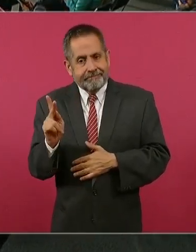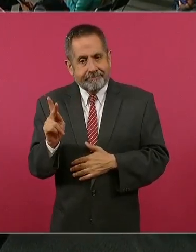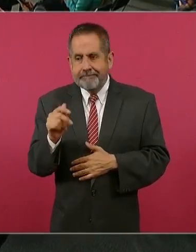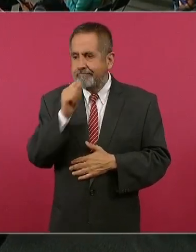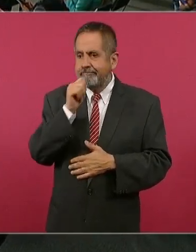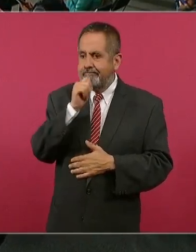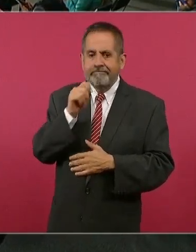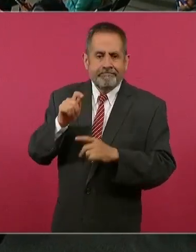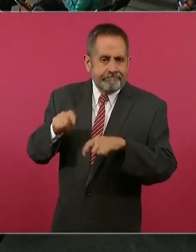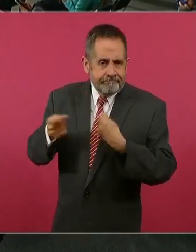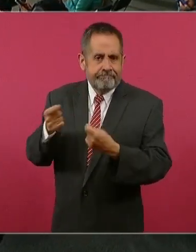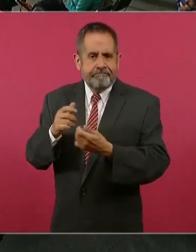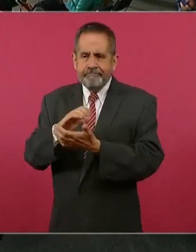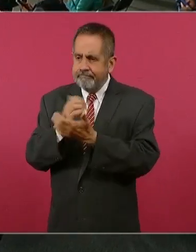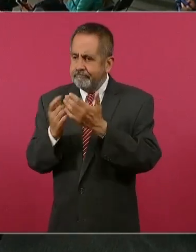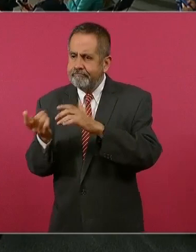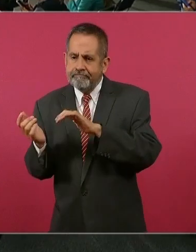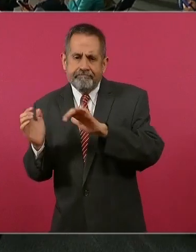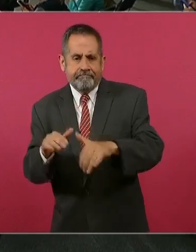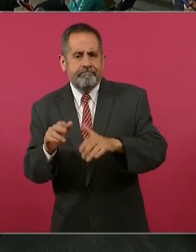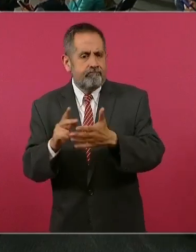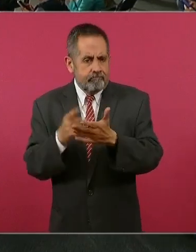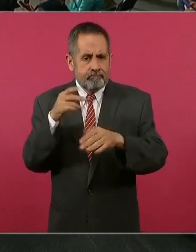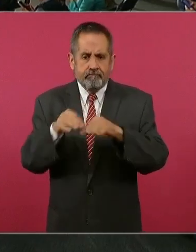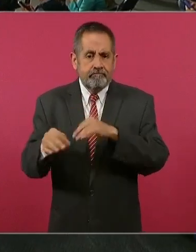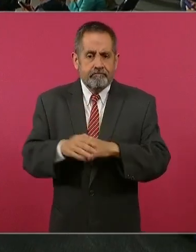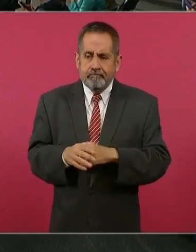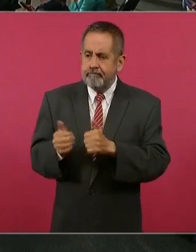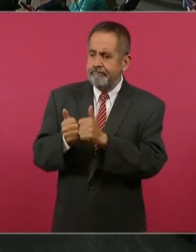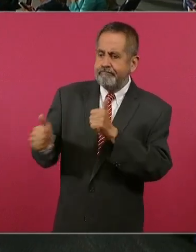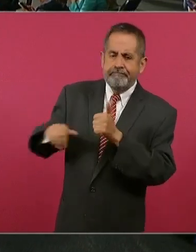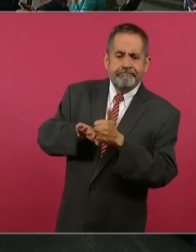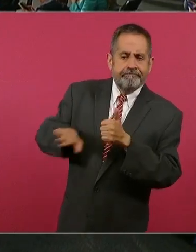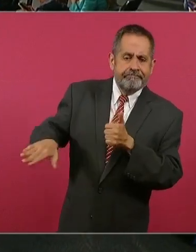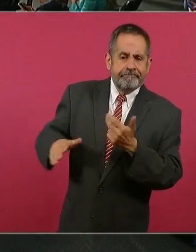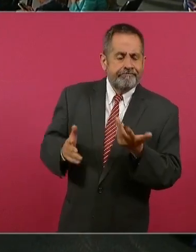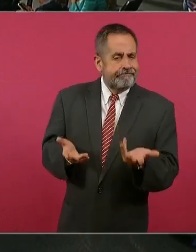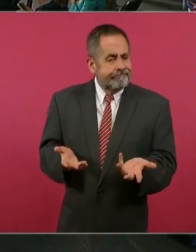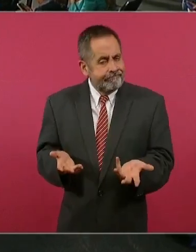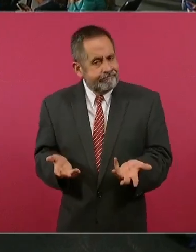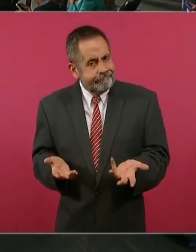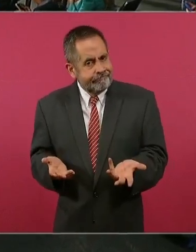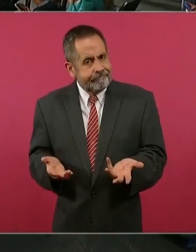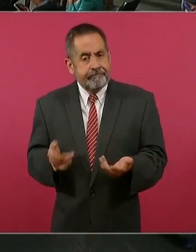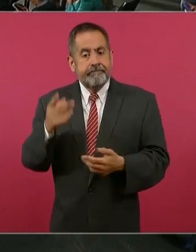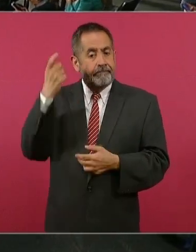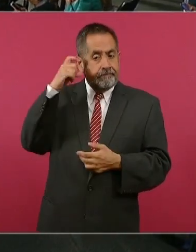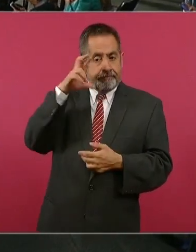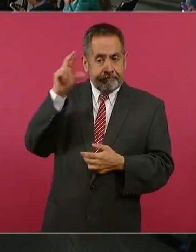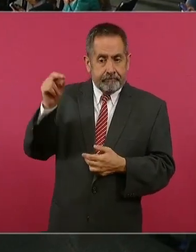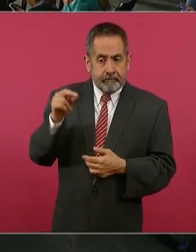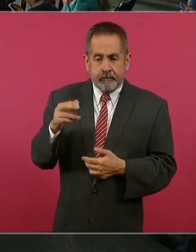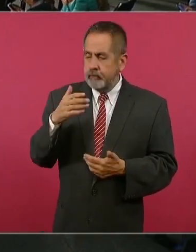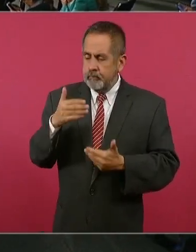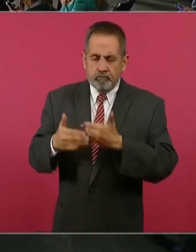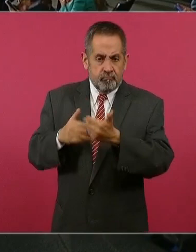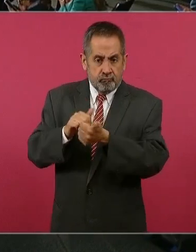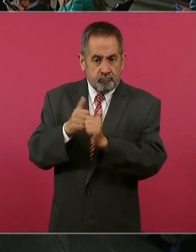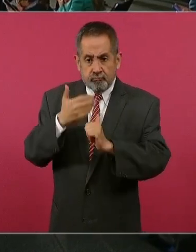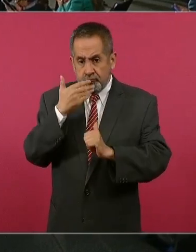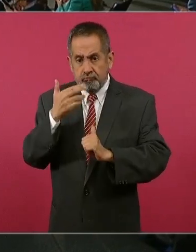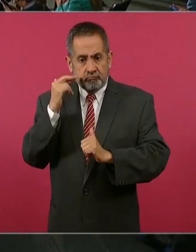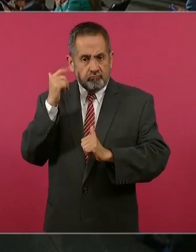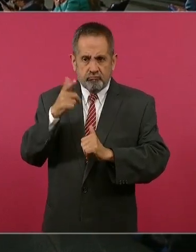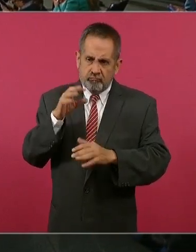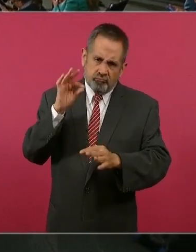sin aterrizarse los casos y los maestros siguen separados del servicio. En Quintana Roo ni siquiera se ha avanzado en